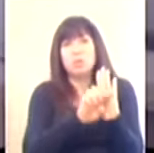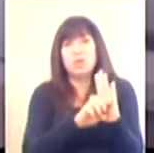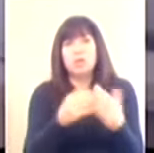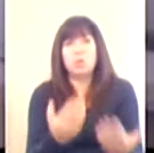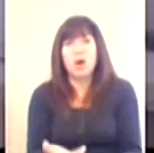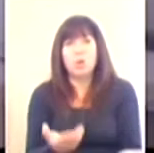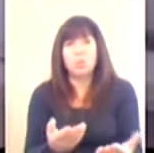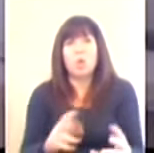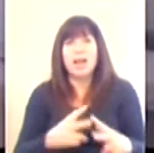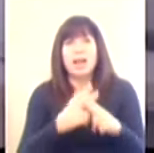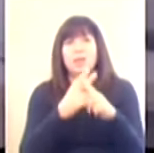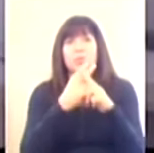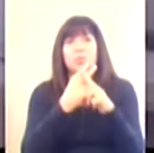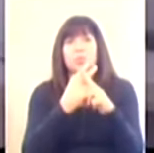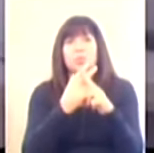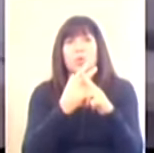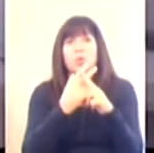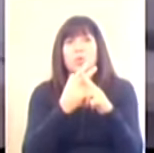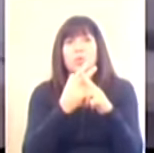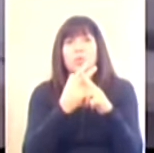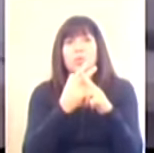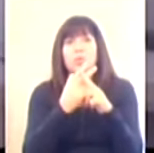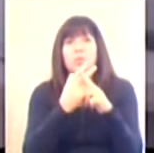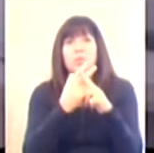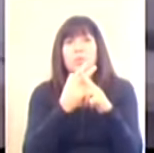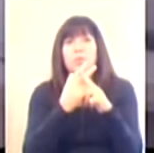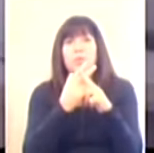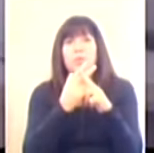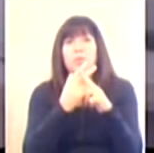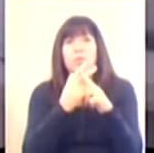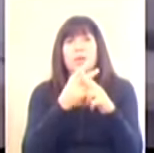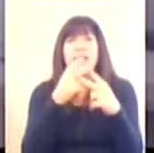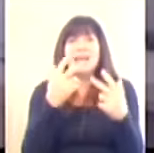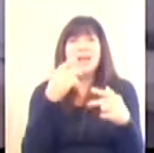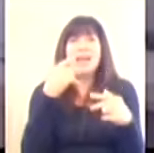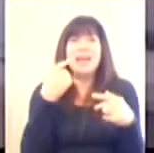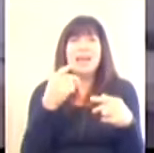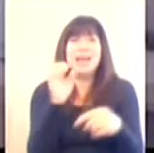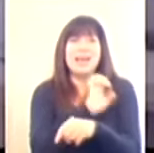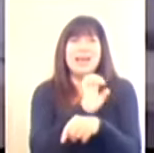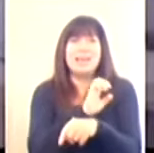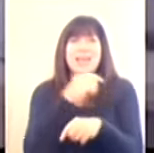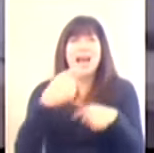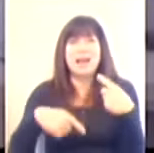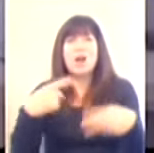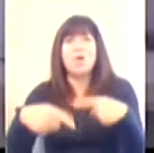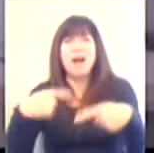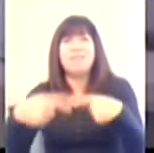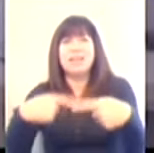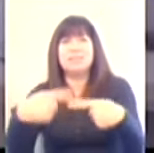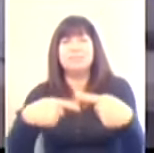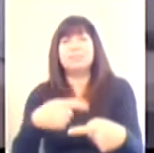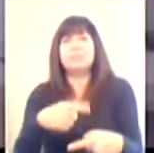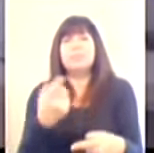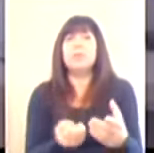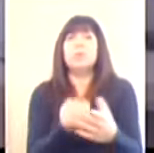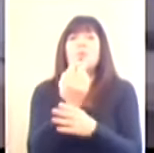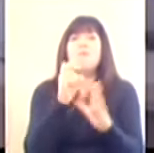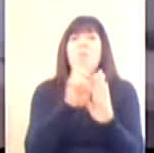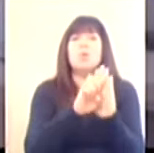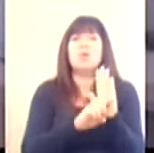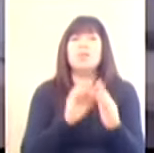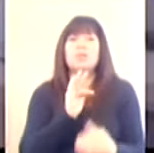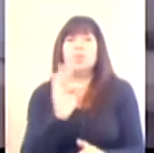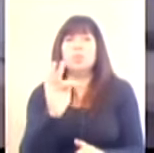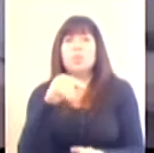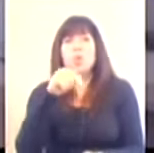construcción en el sector generación por nuestra empresa son de energía renovable. Las que están en evaluación ambiental, los nuevos proyectos que van a venir en el futuro, hoy